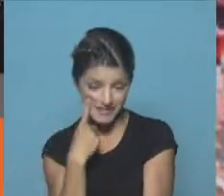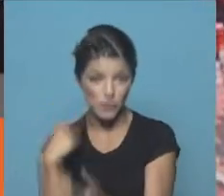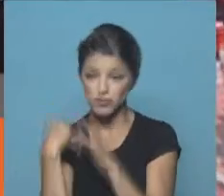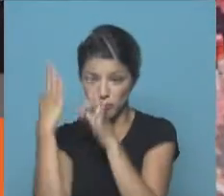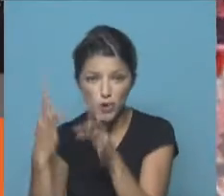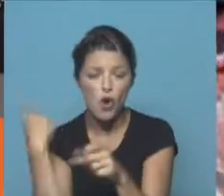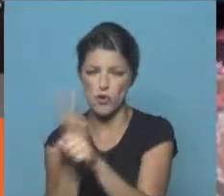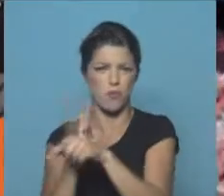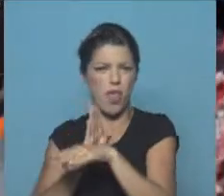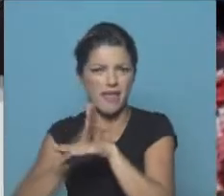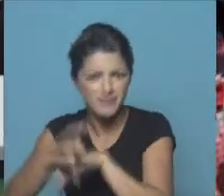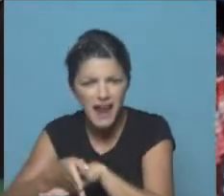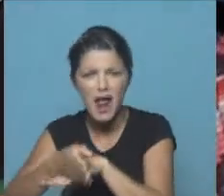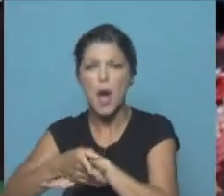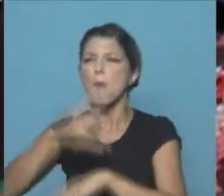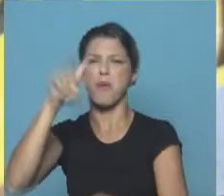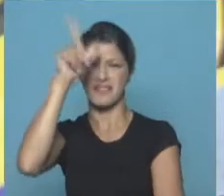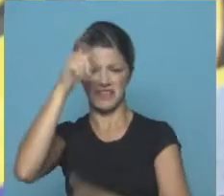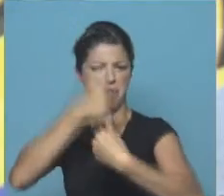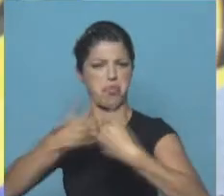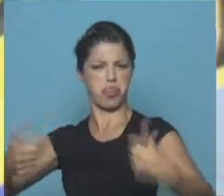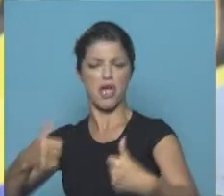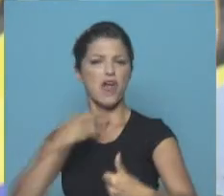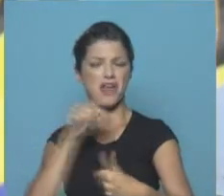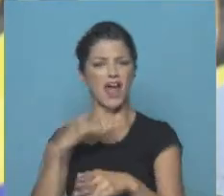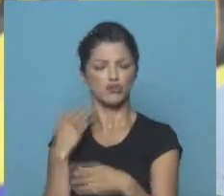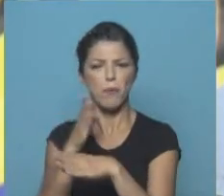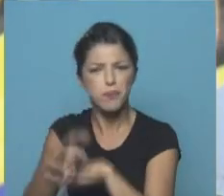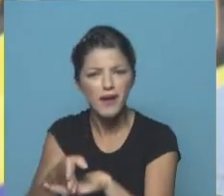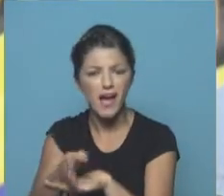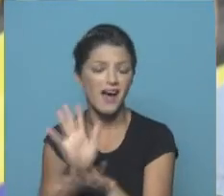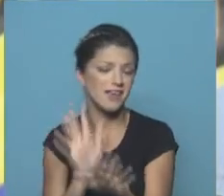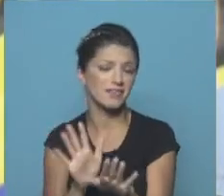entrar, se me pusieron de guapo. Todo así, pero después de 10 más, nada.